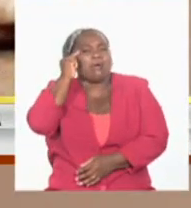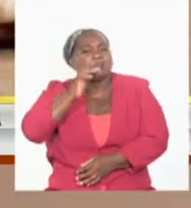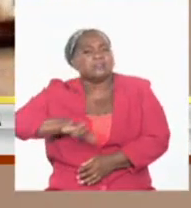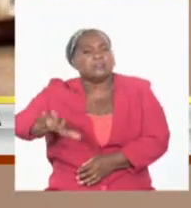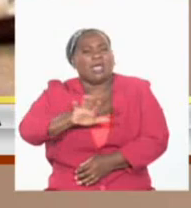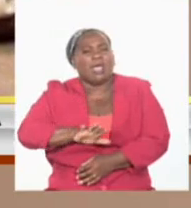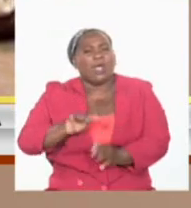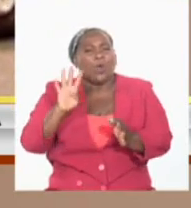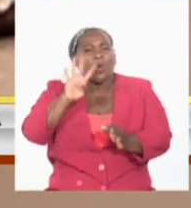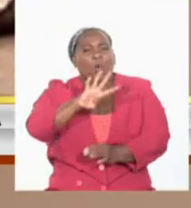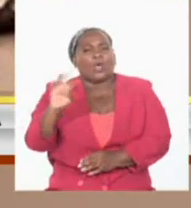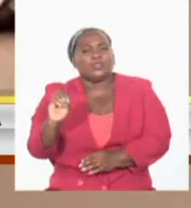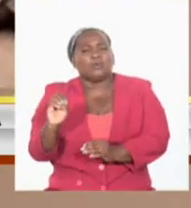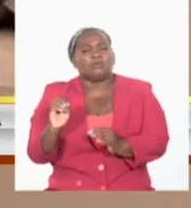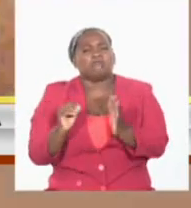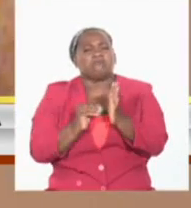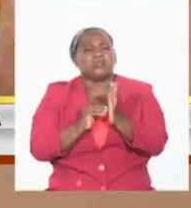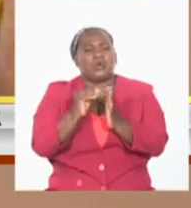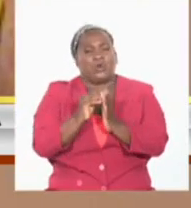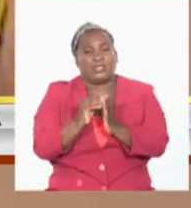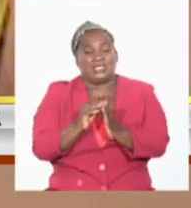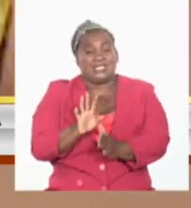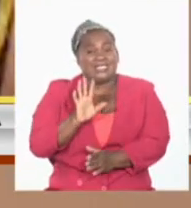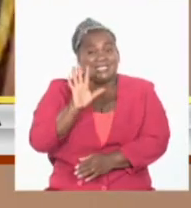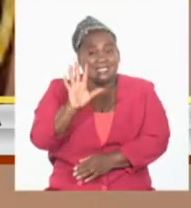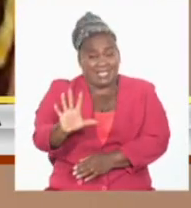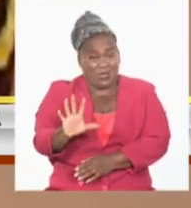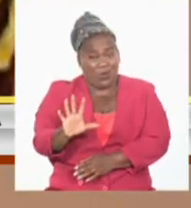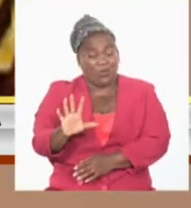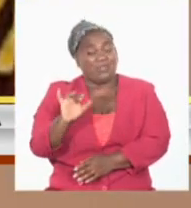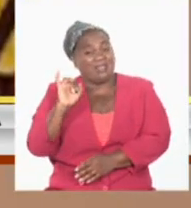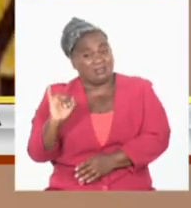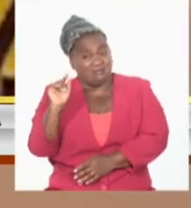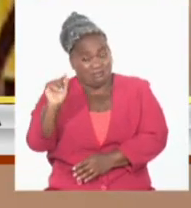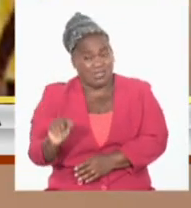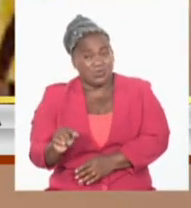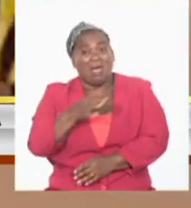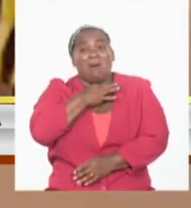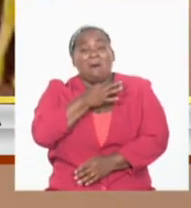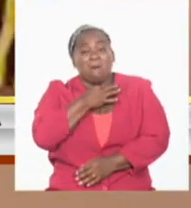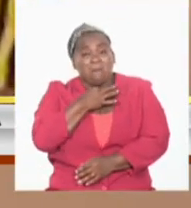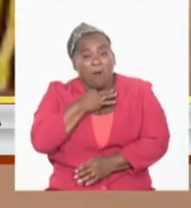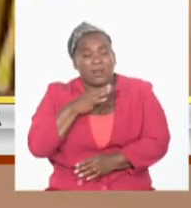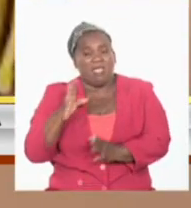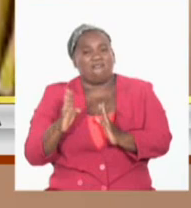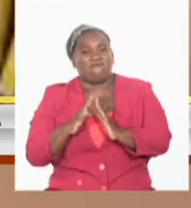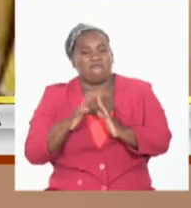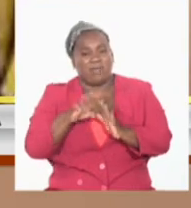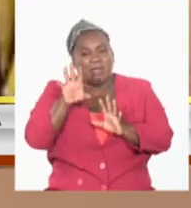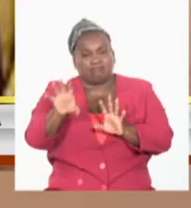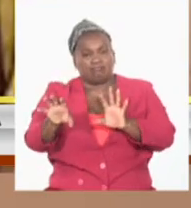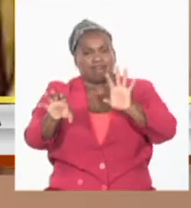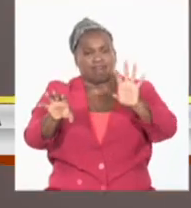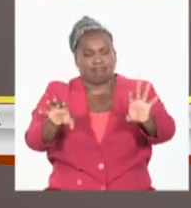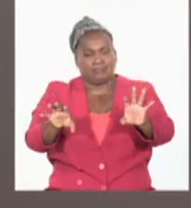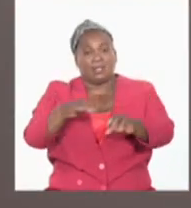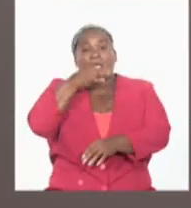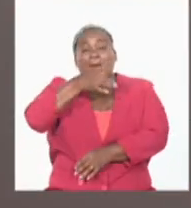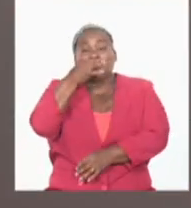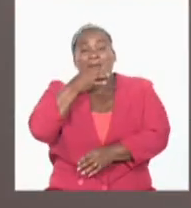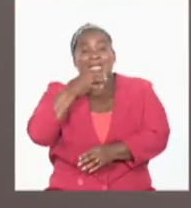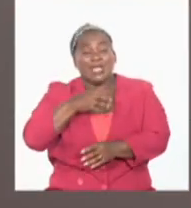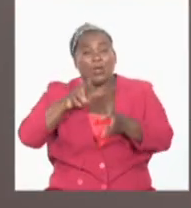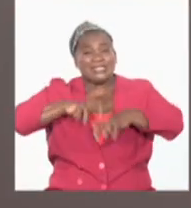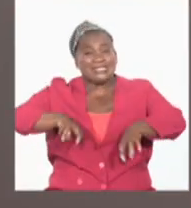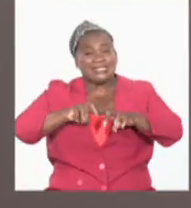400 millones. Así, 5 de cada 6 personas pobres habitan en esas dos regiones. El estudio enfatizó que la mitad de las